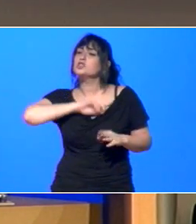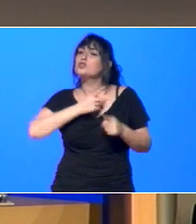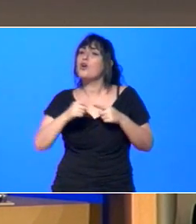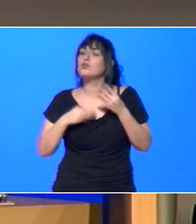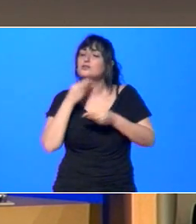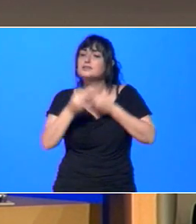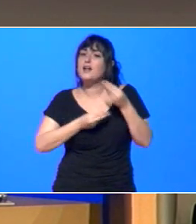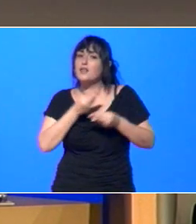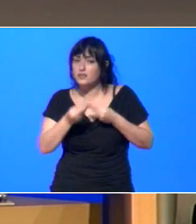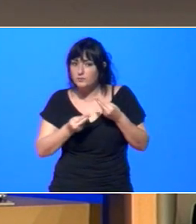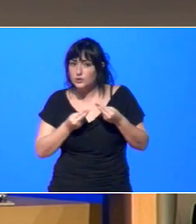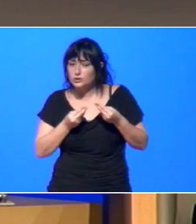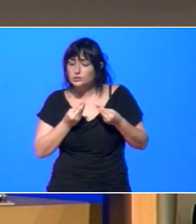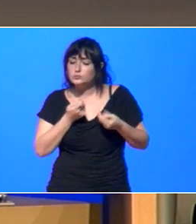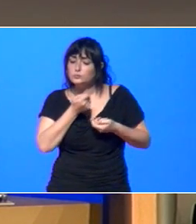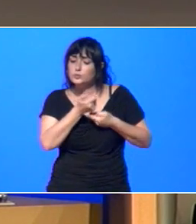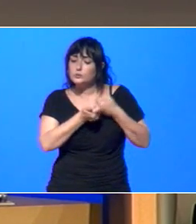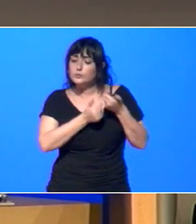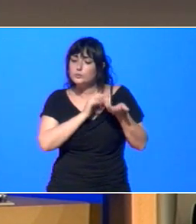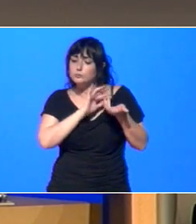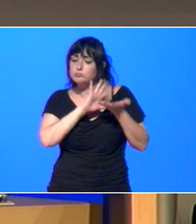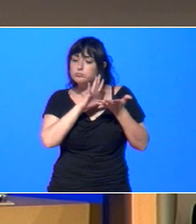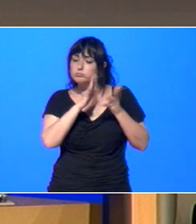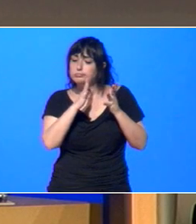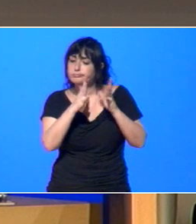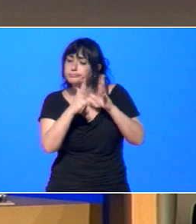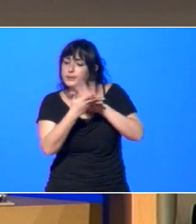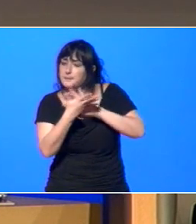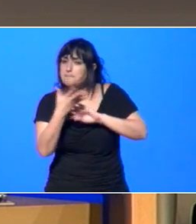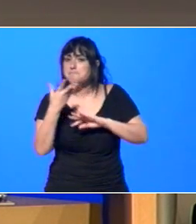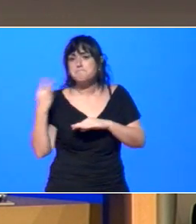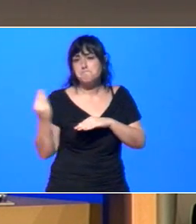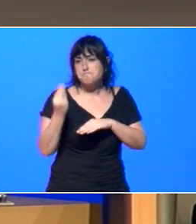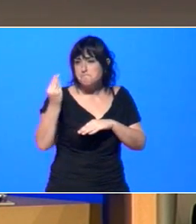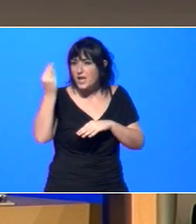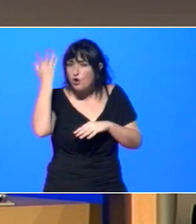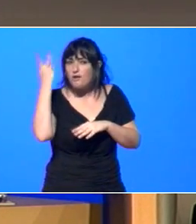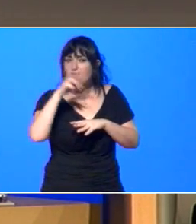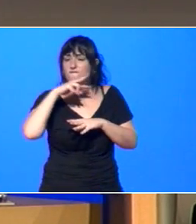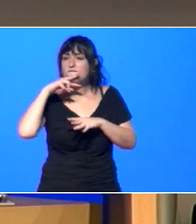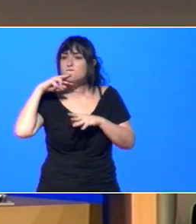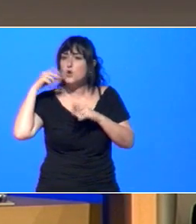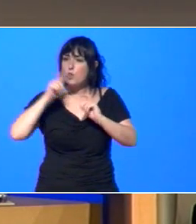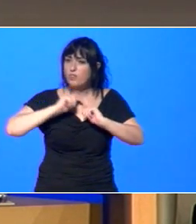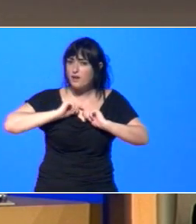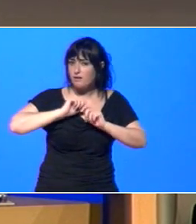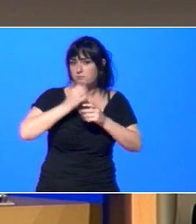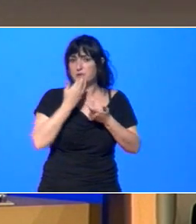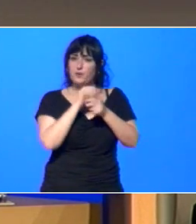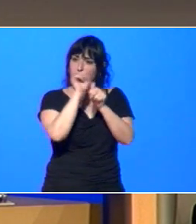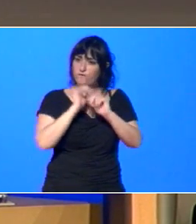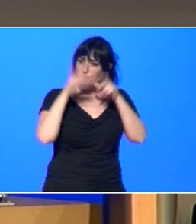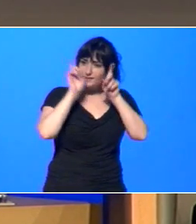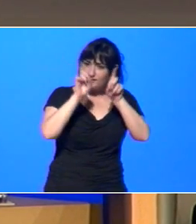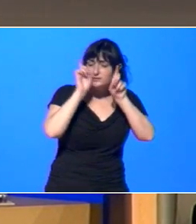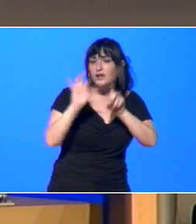hacer está transformando, mejorando, enriqueciendo las formas de enseñar y de evaluar para que